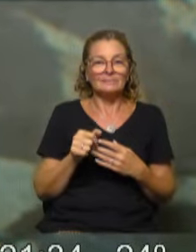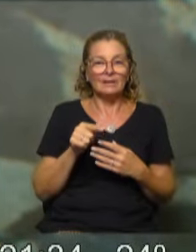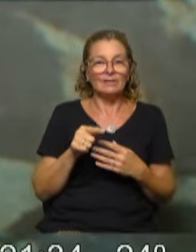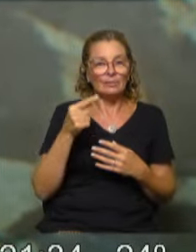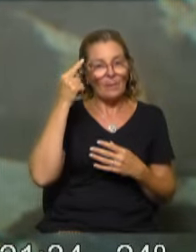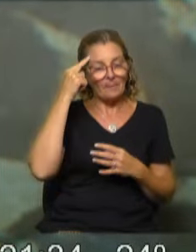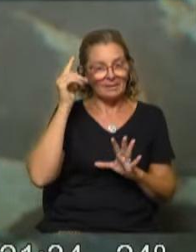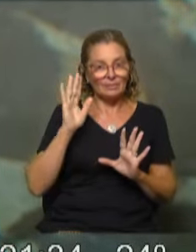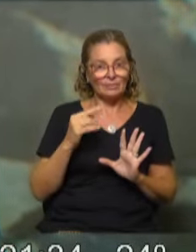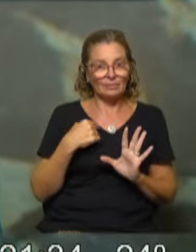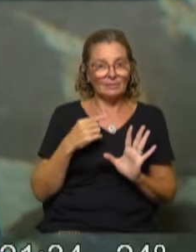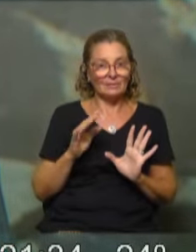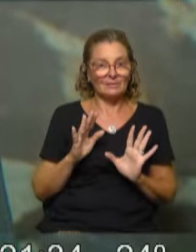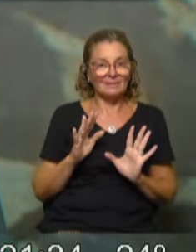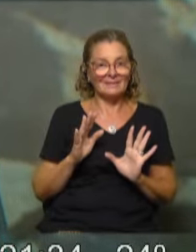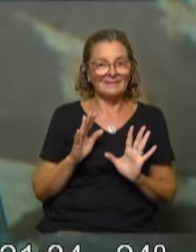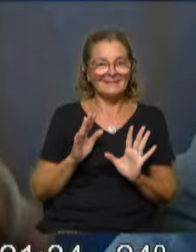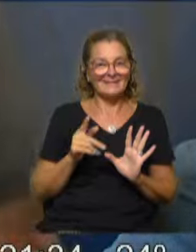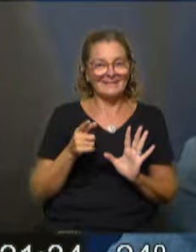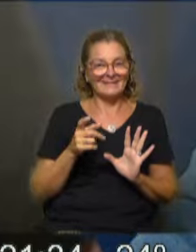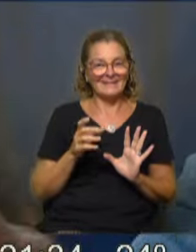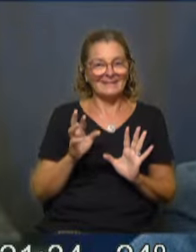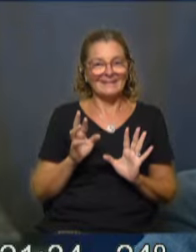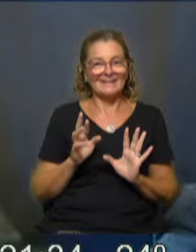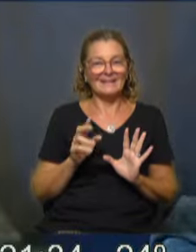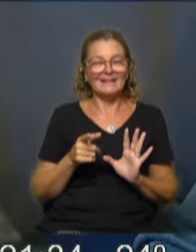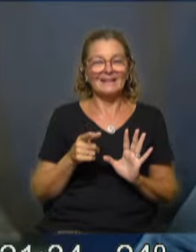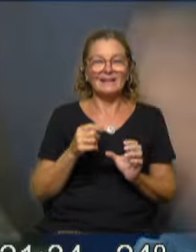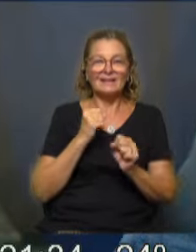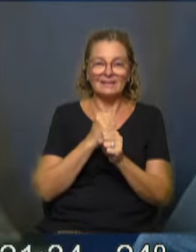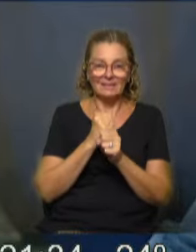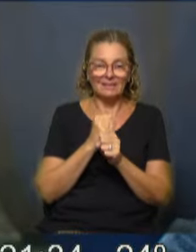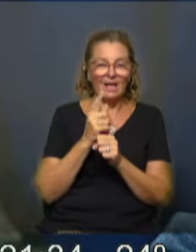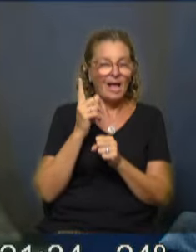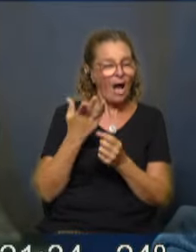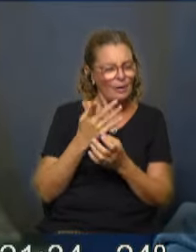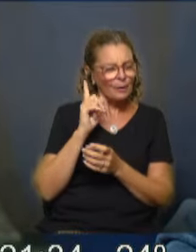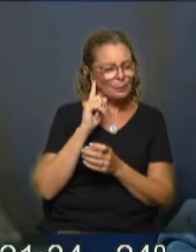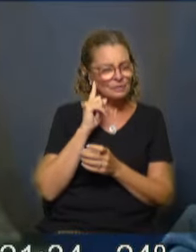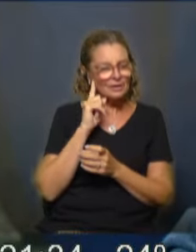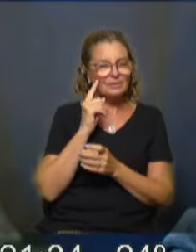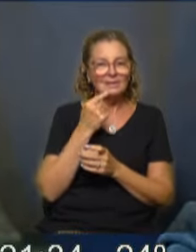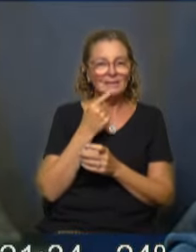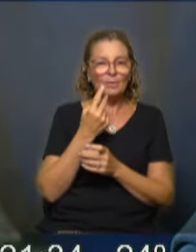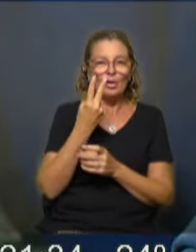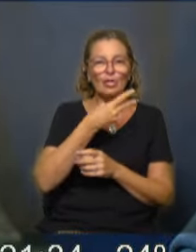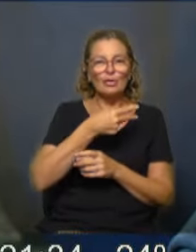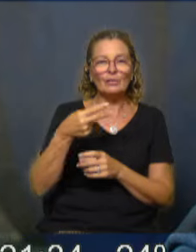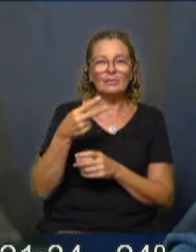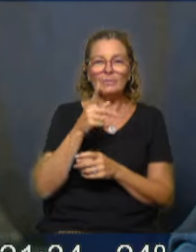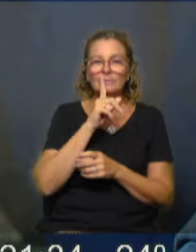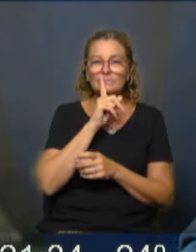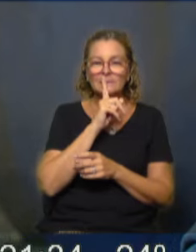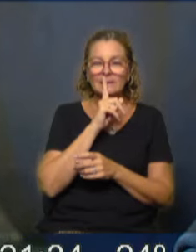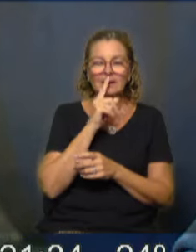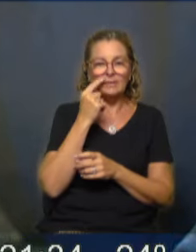yo. No sé si pasa. El trabajo, ahora escuchándote, que decías, bueno, de repente estuvimos 2 semanas en